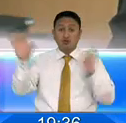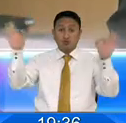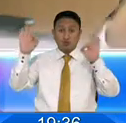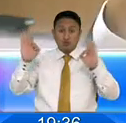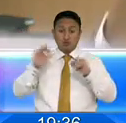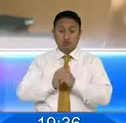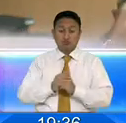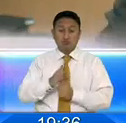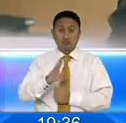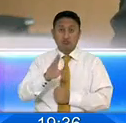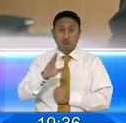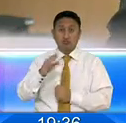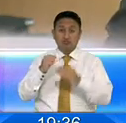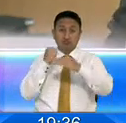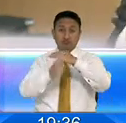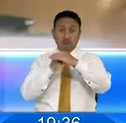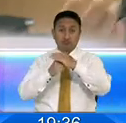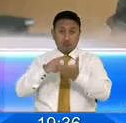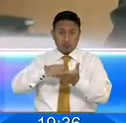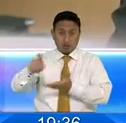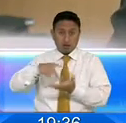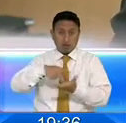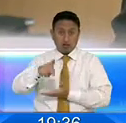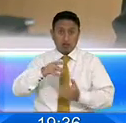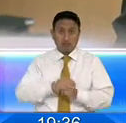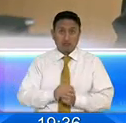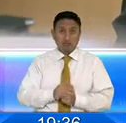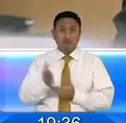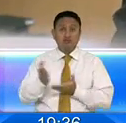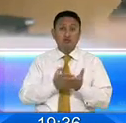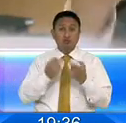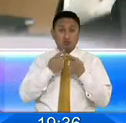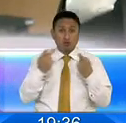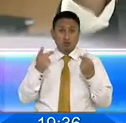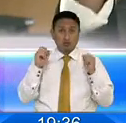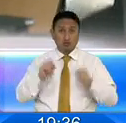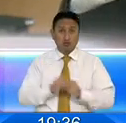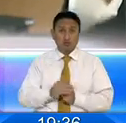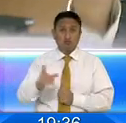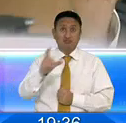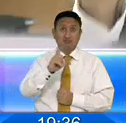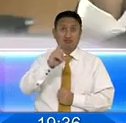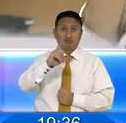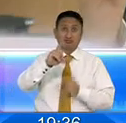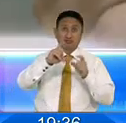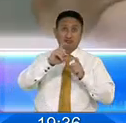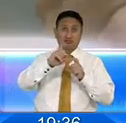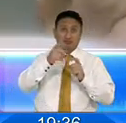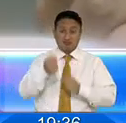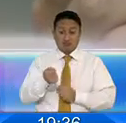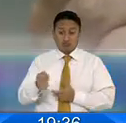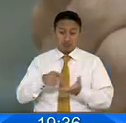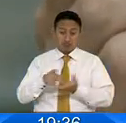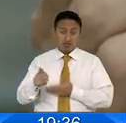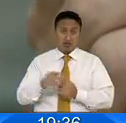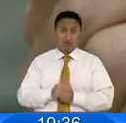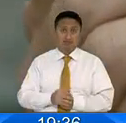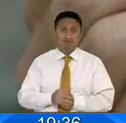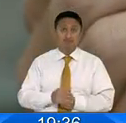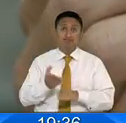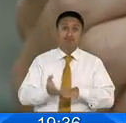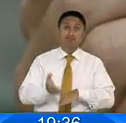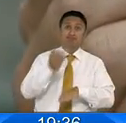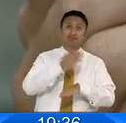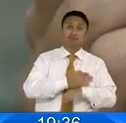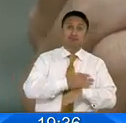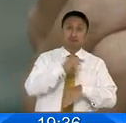las tarifas del metro, las tarifas de varios servicios públicos cargados en este chip. Los documentos anteriores van a